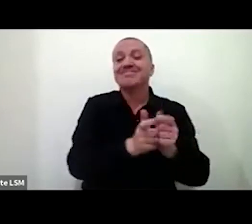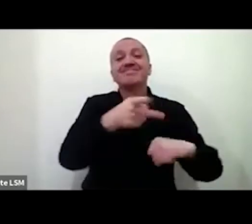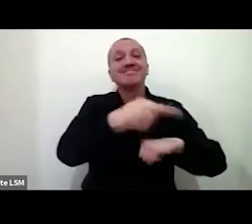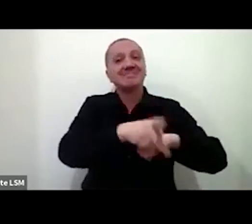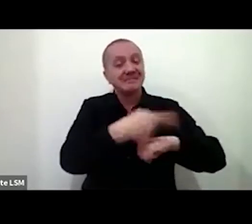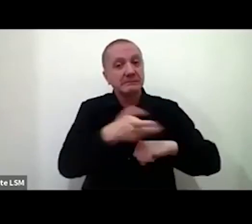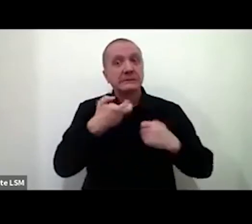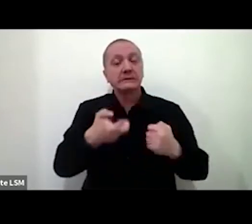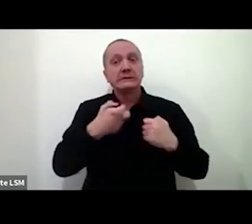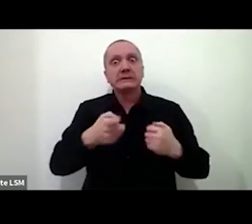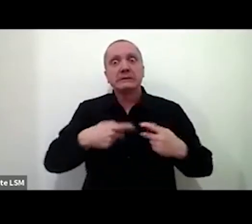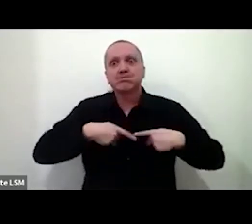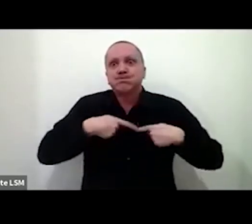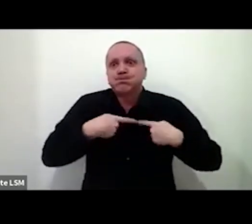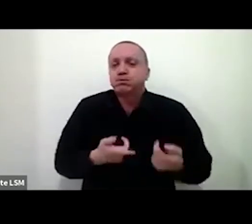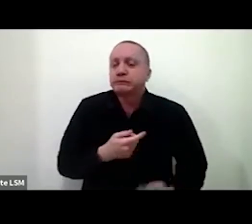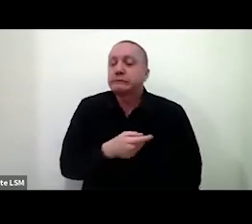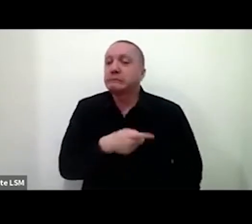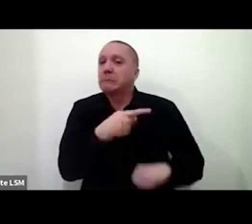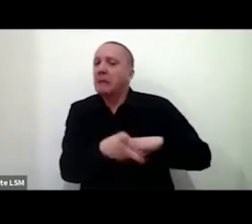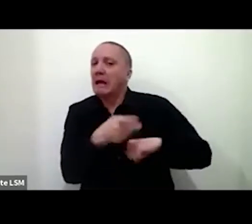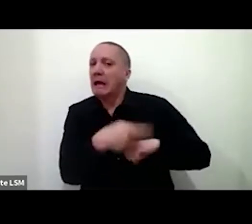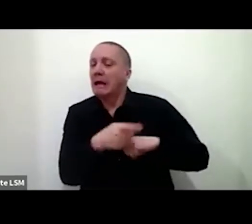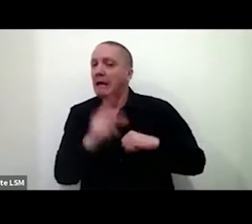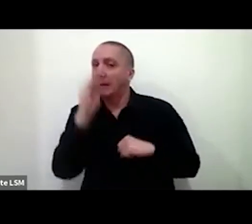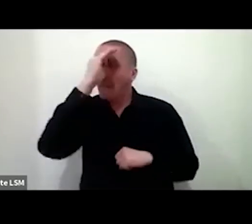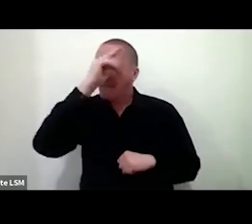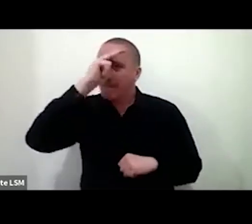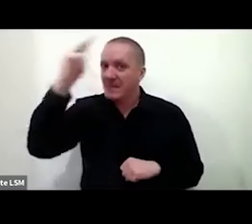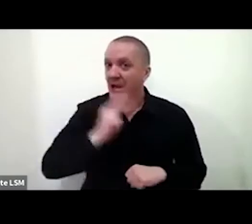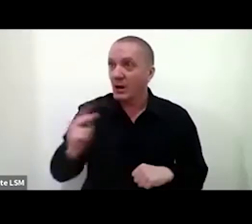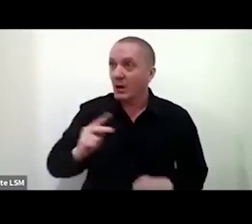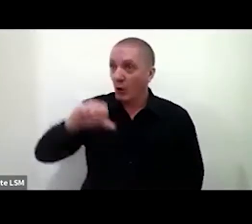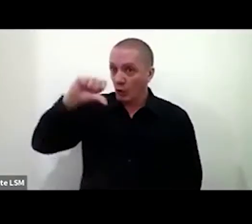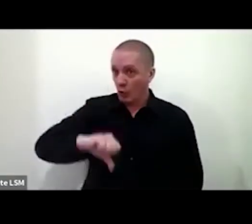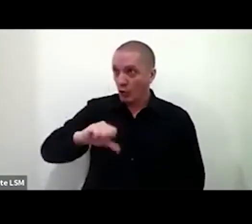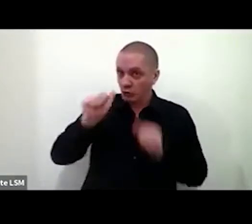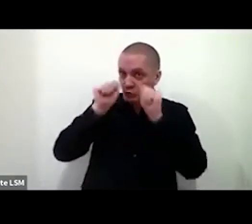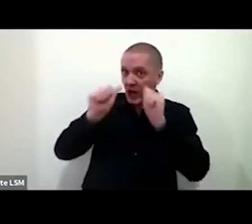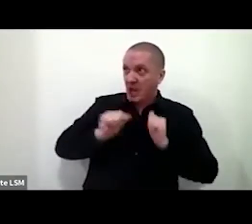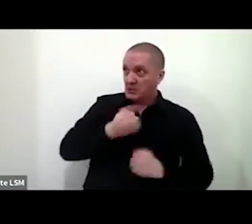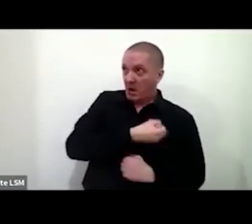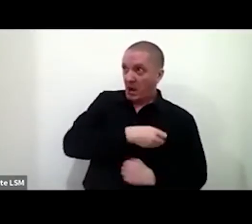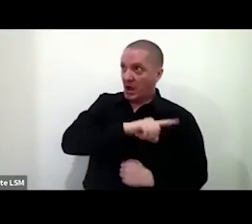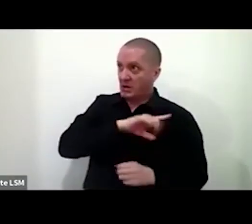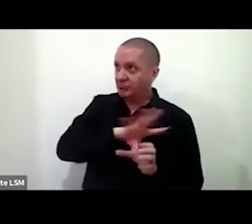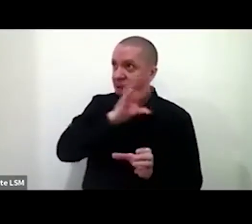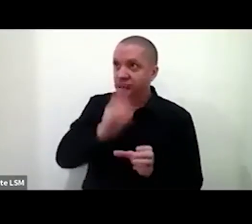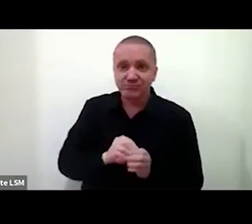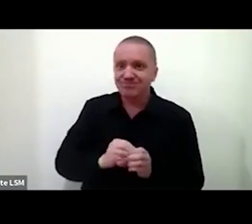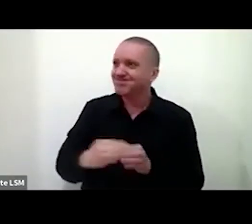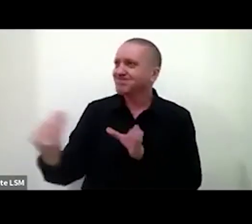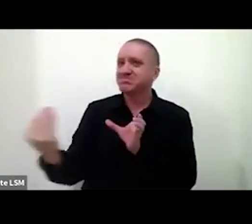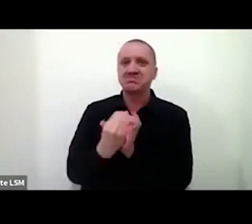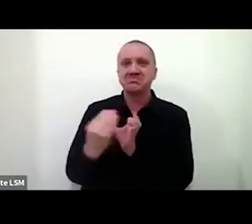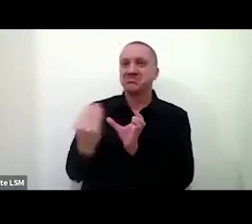en pésimas condiciones, quedamos al desnudo. Se suspendieron los tratamientos hormonales, es difícil